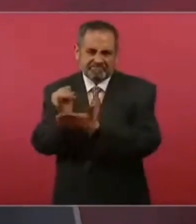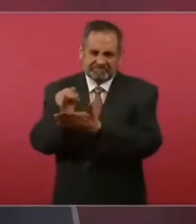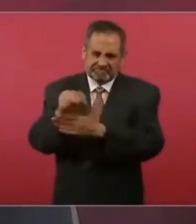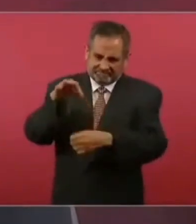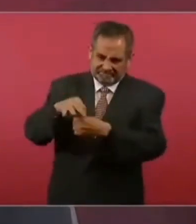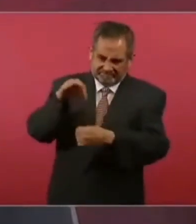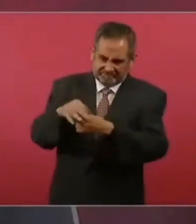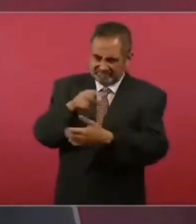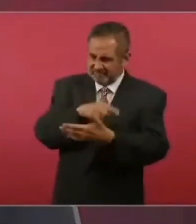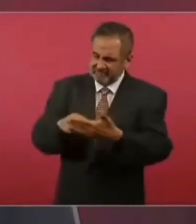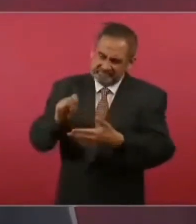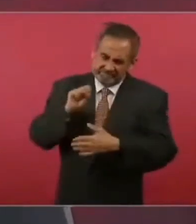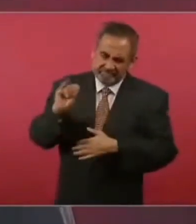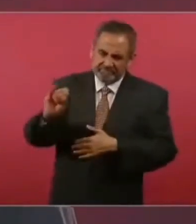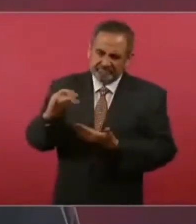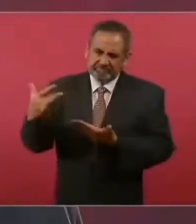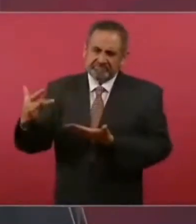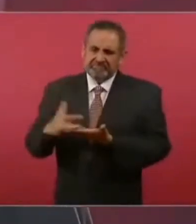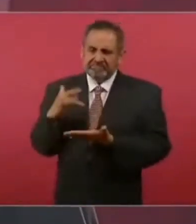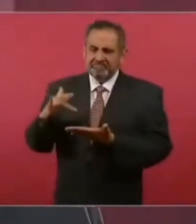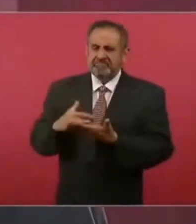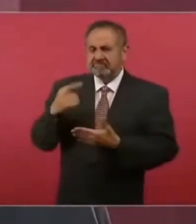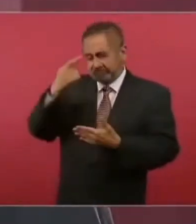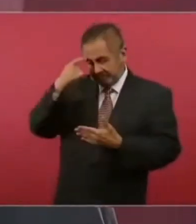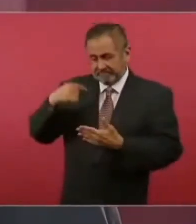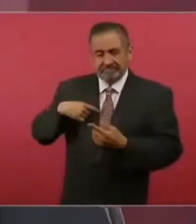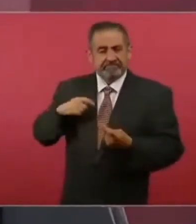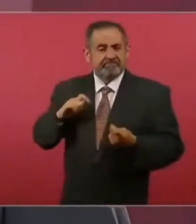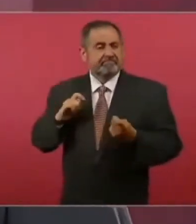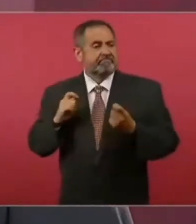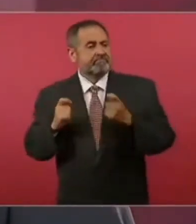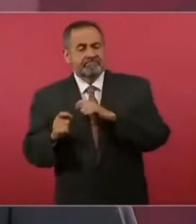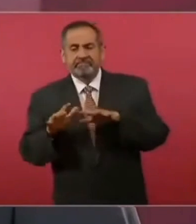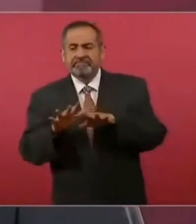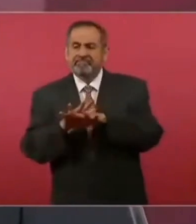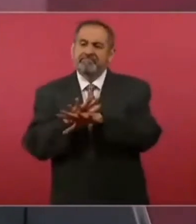apoyarnos para iniciar una transformación en el país.